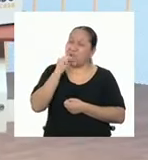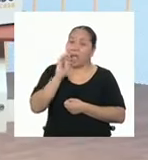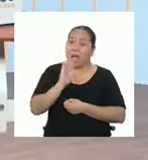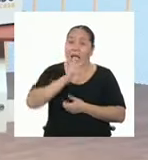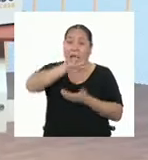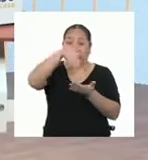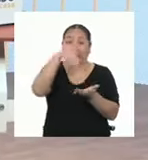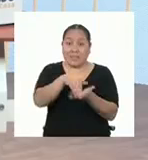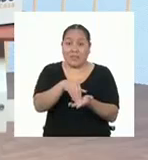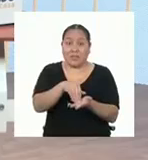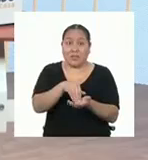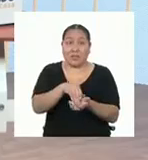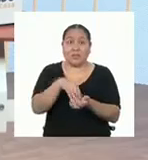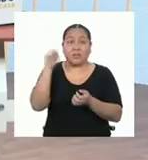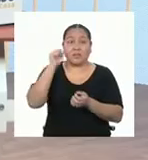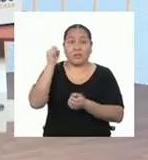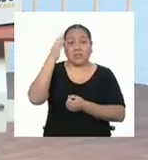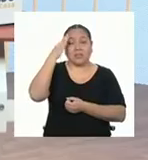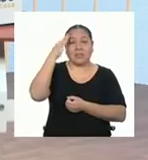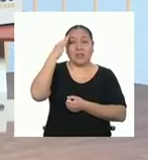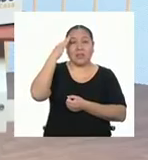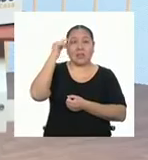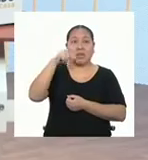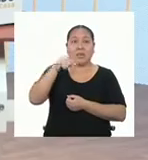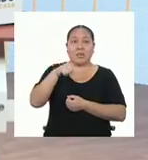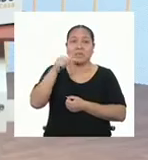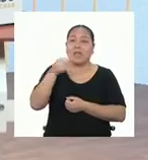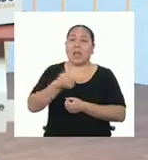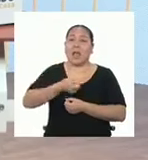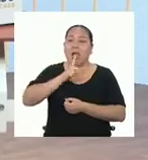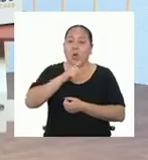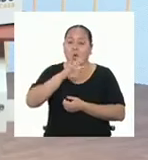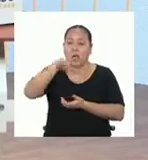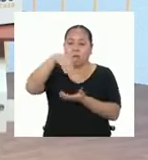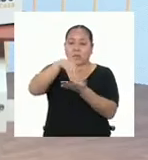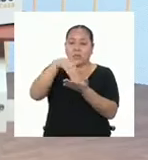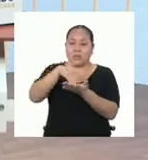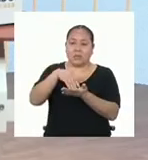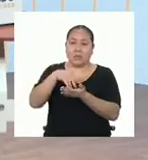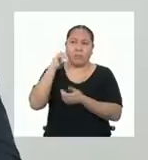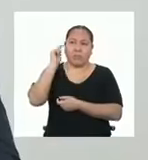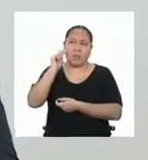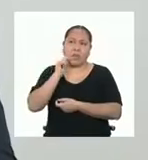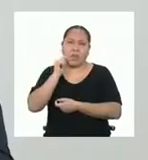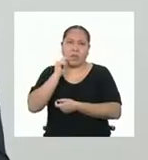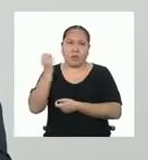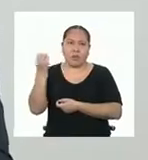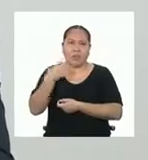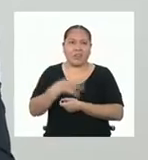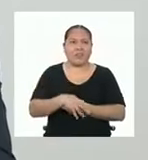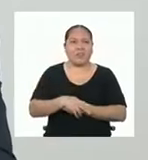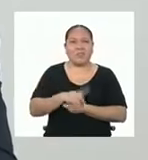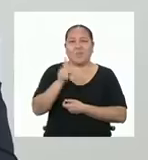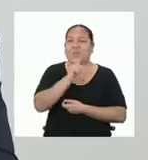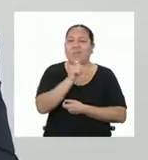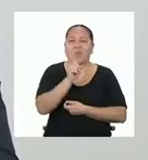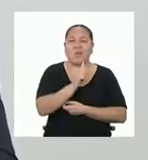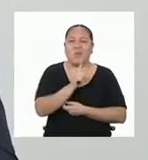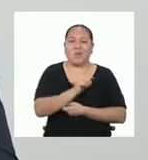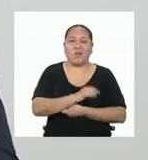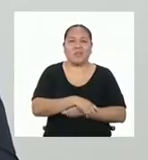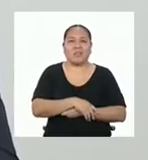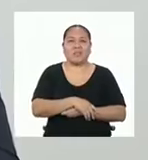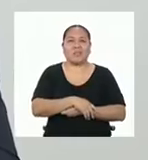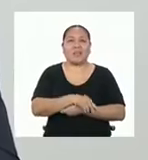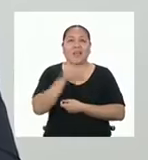refiere al centro Sí, sí sé que esa cosa para regar tiene que ir al centro Mi tía me lo dijo No, Jonathan